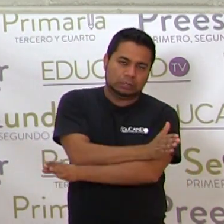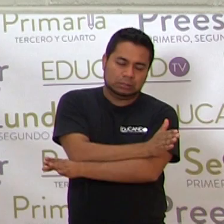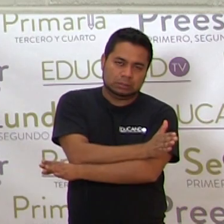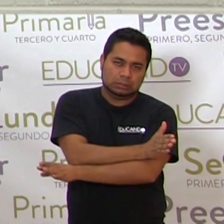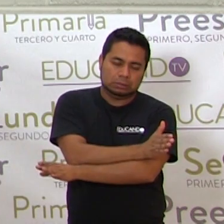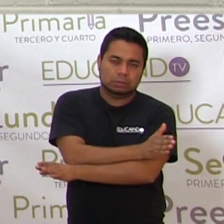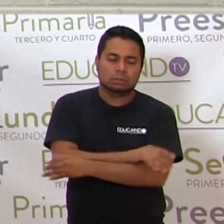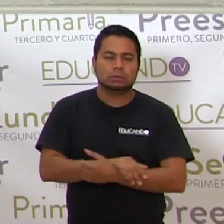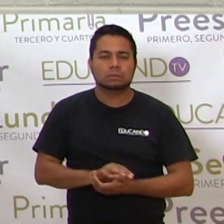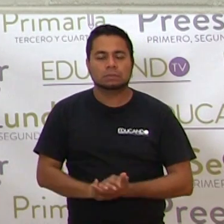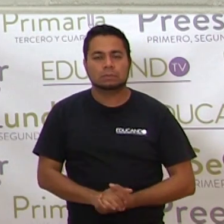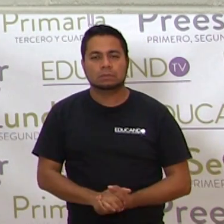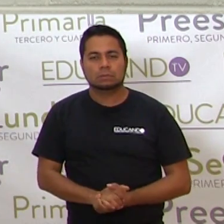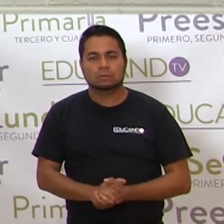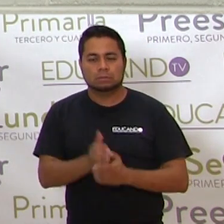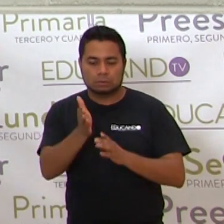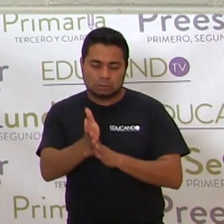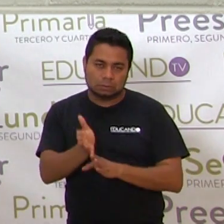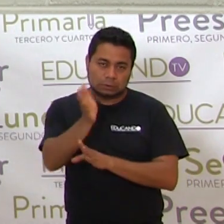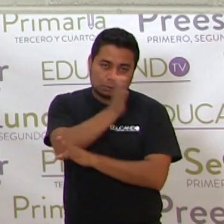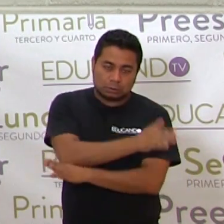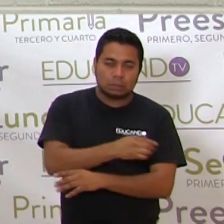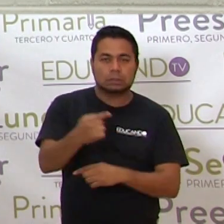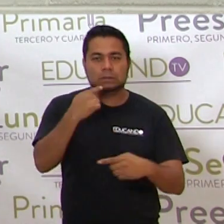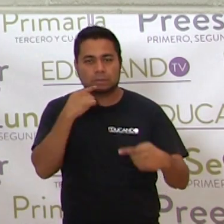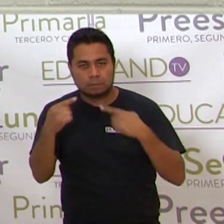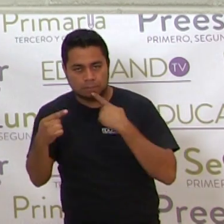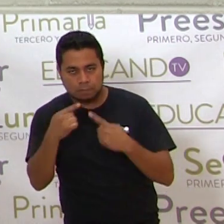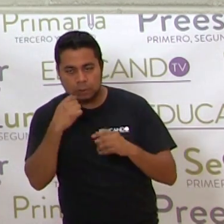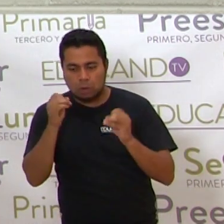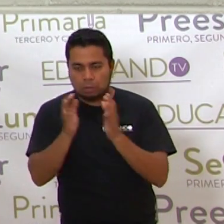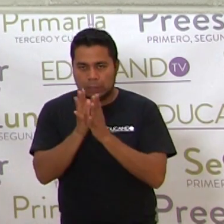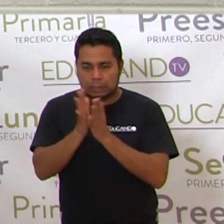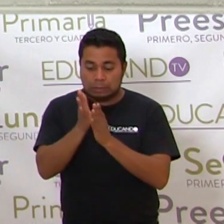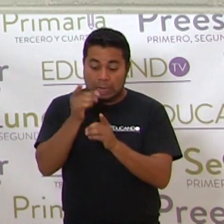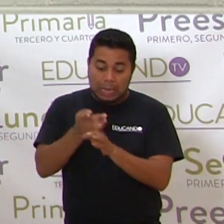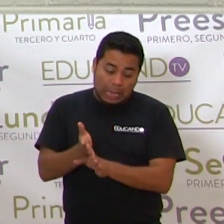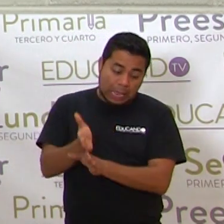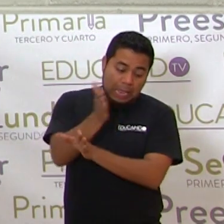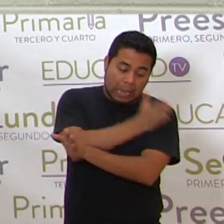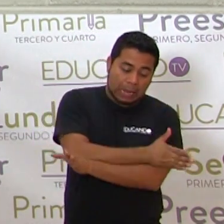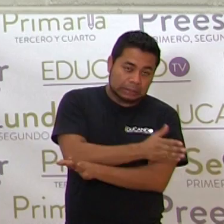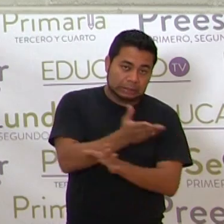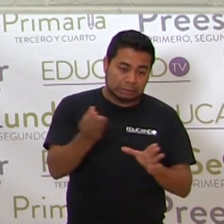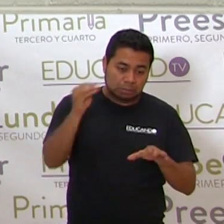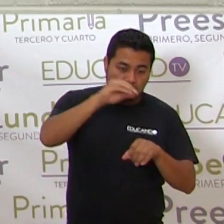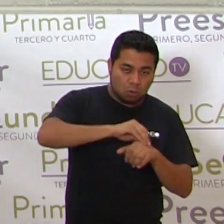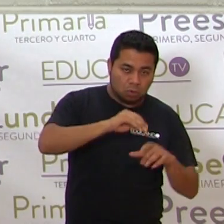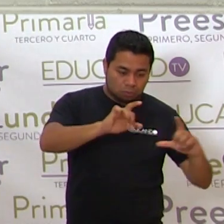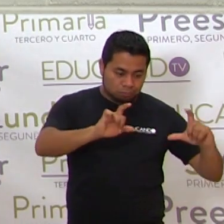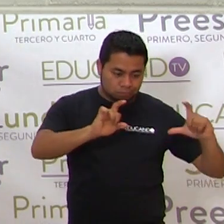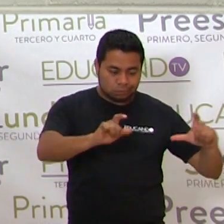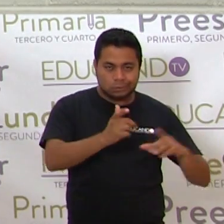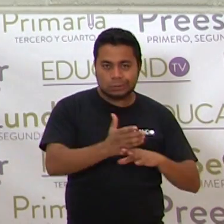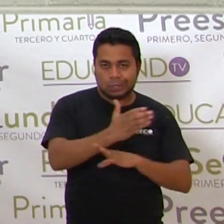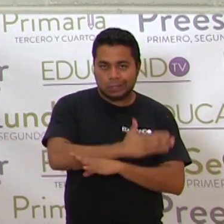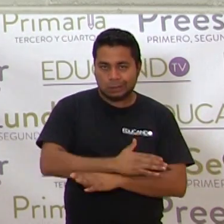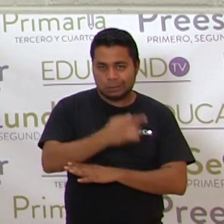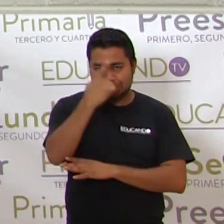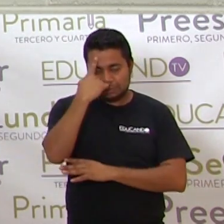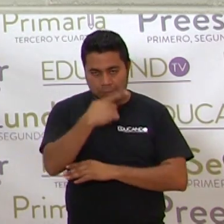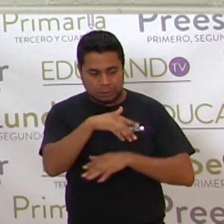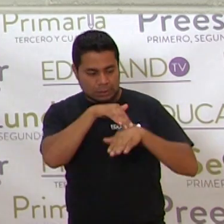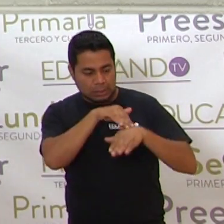de lo que son los diálogos o las participaciones. Bien, siempre van a ir